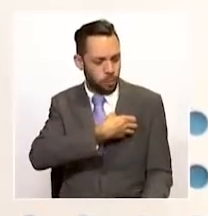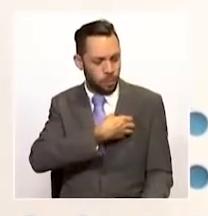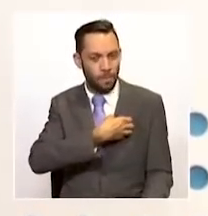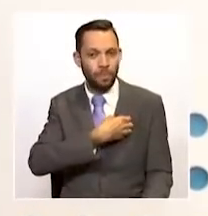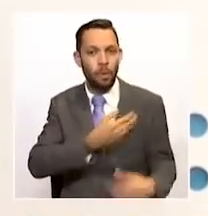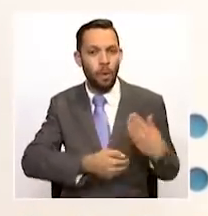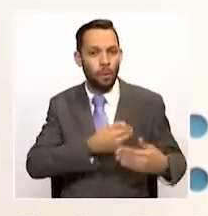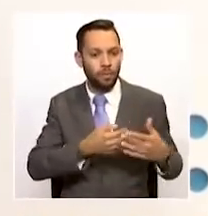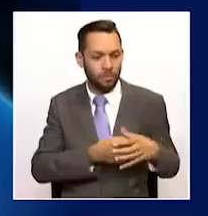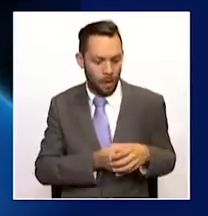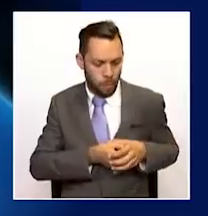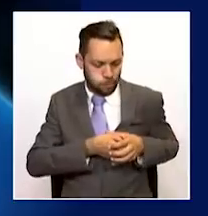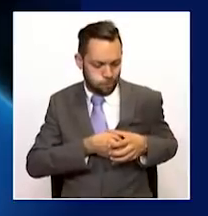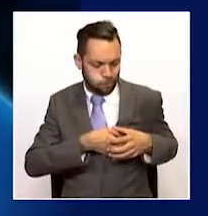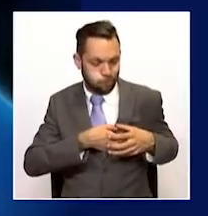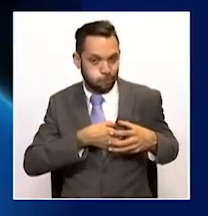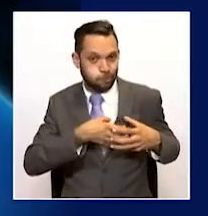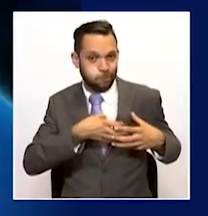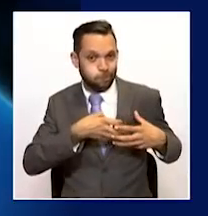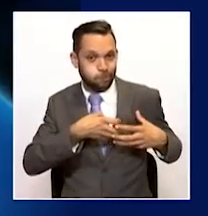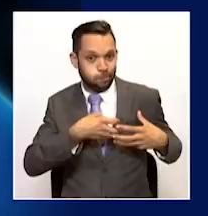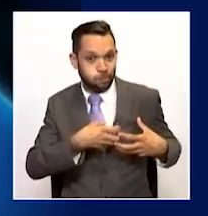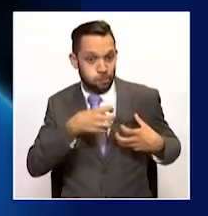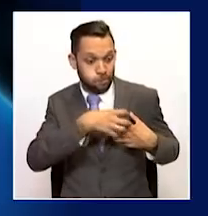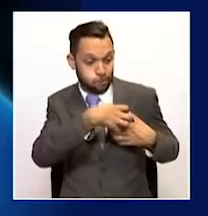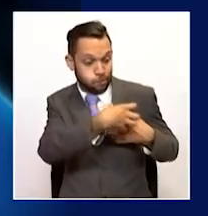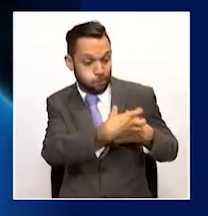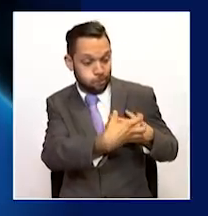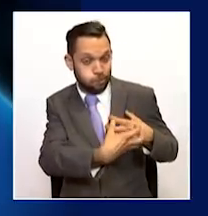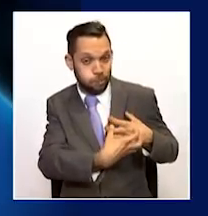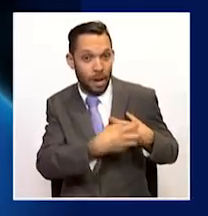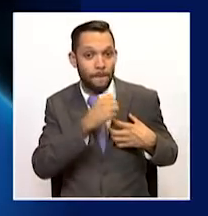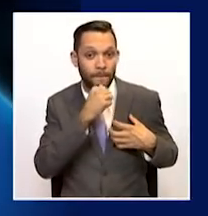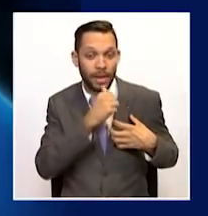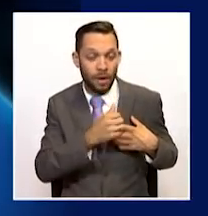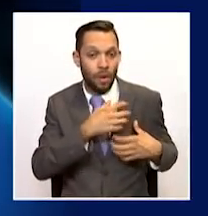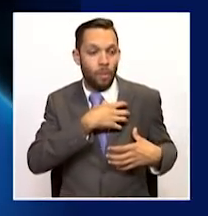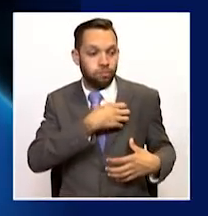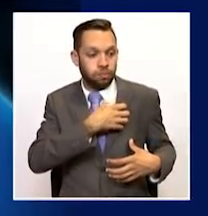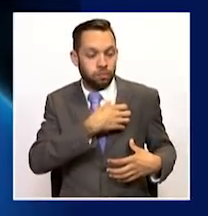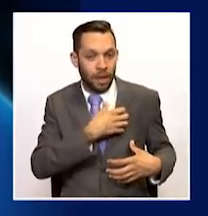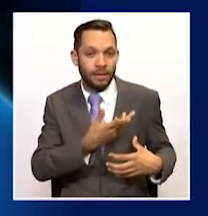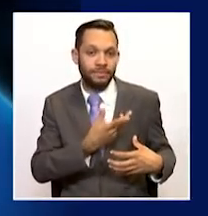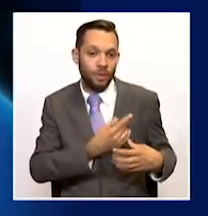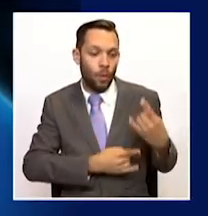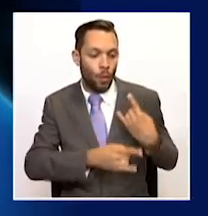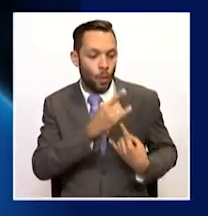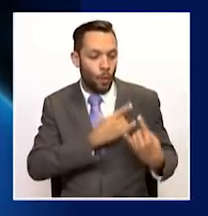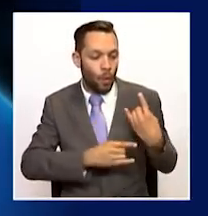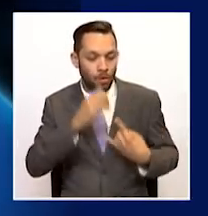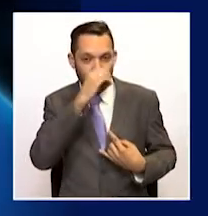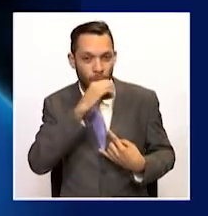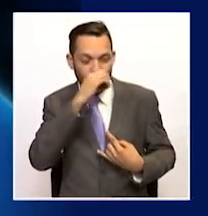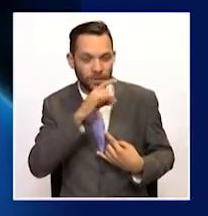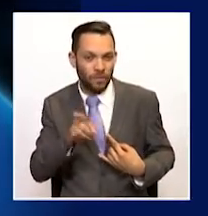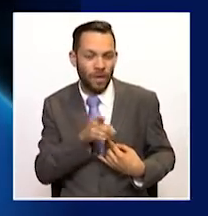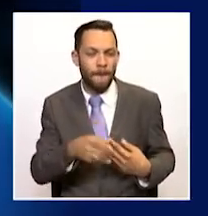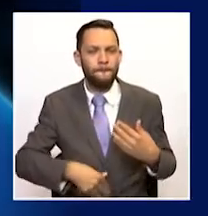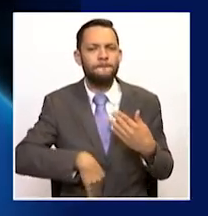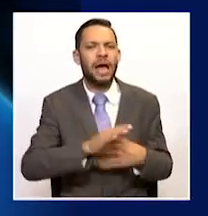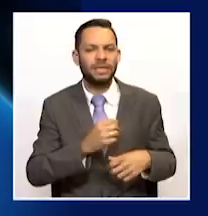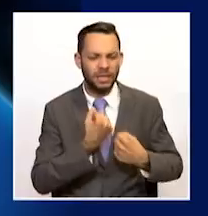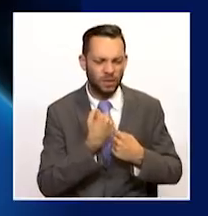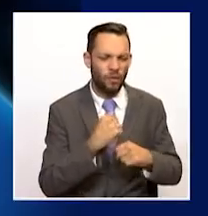suplir la necesidad de sangre para poder inyectar o sea para sacar la sangre oxigenada asia del cuerpo y por eso hay que